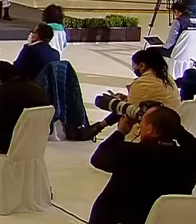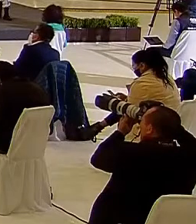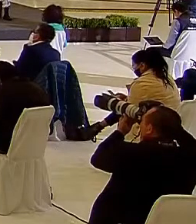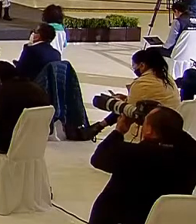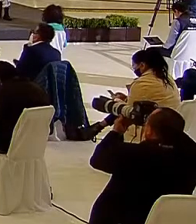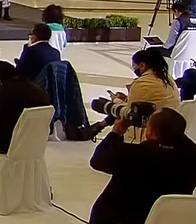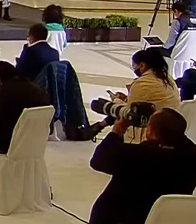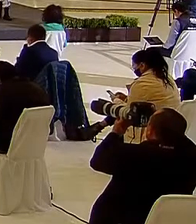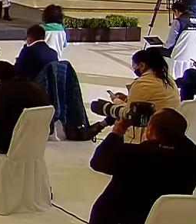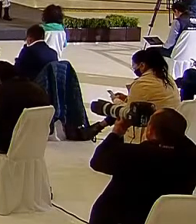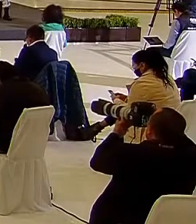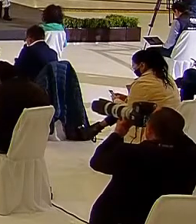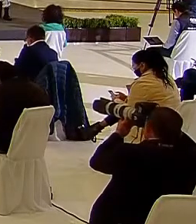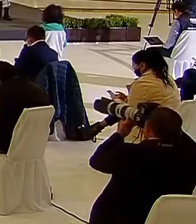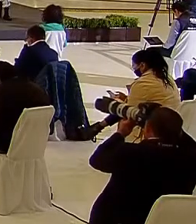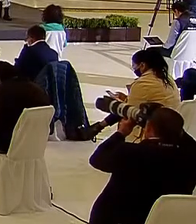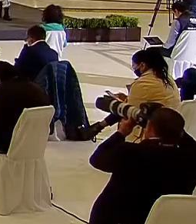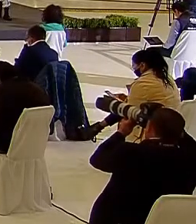este avión,